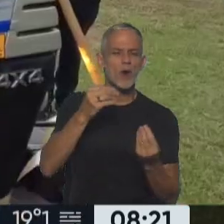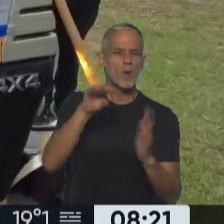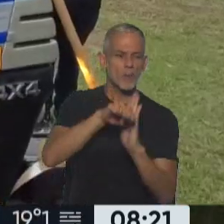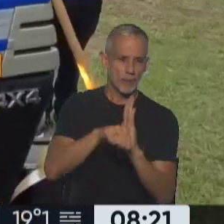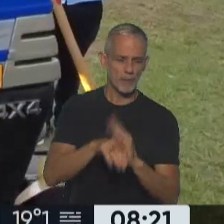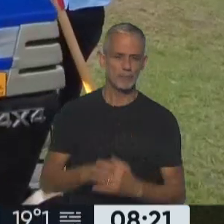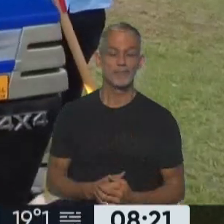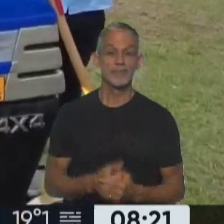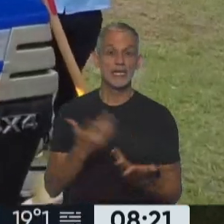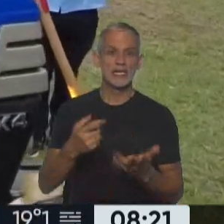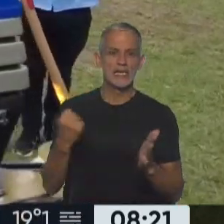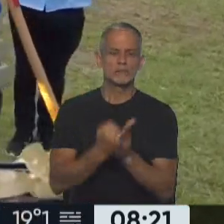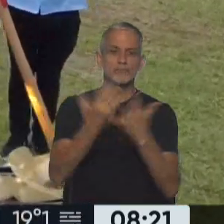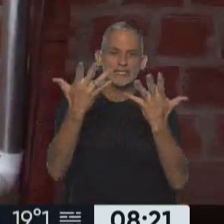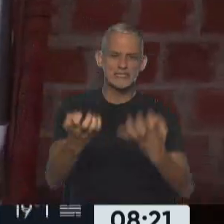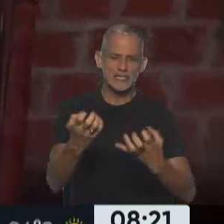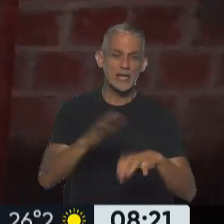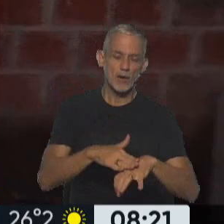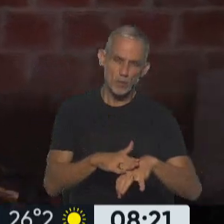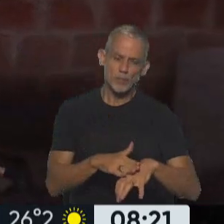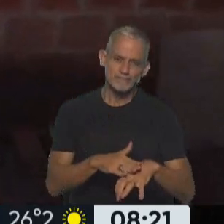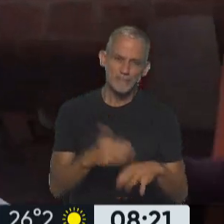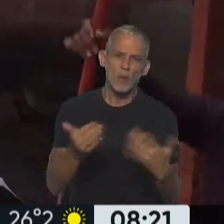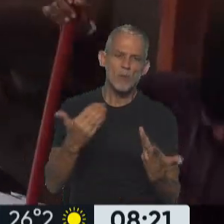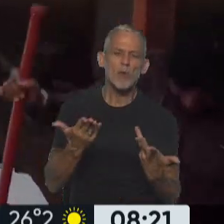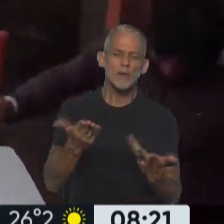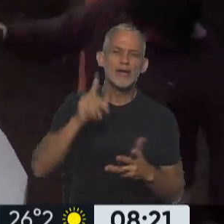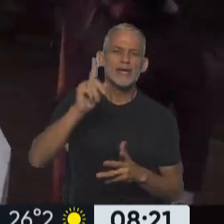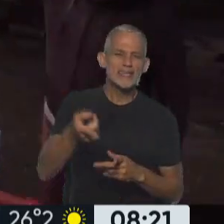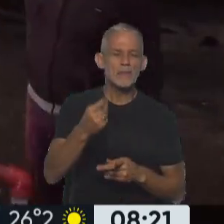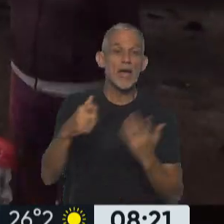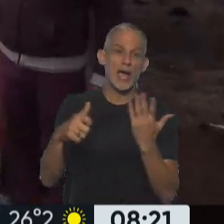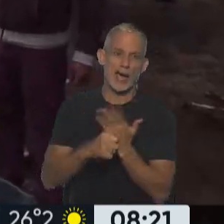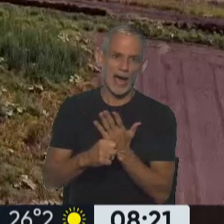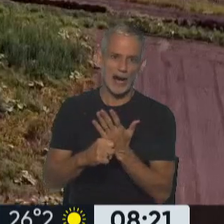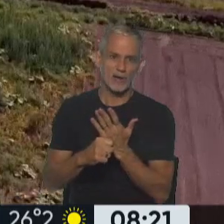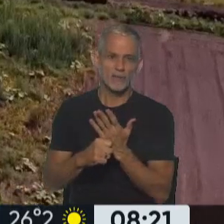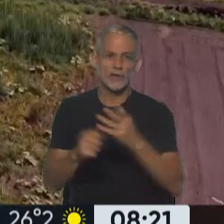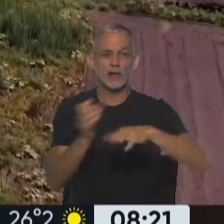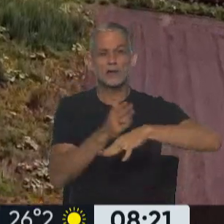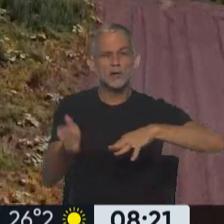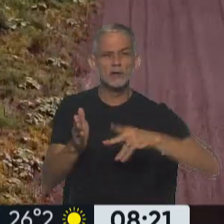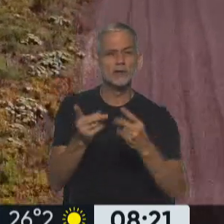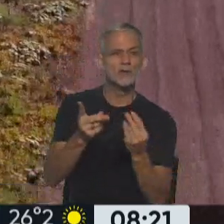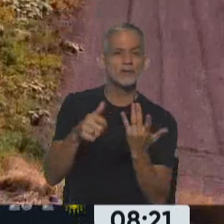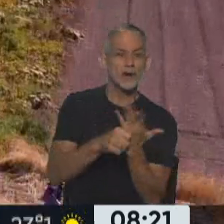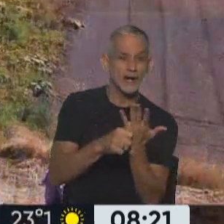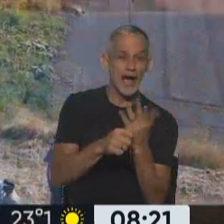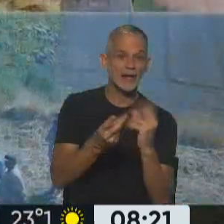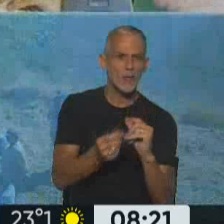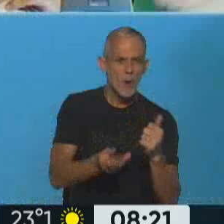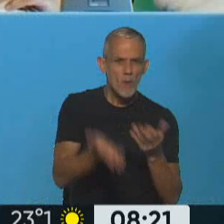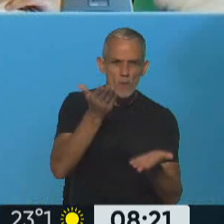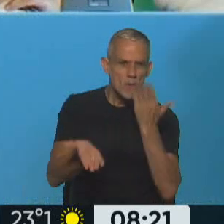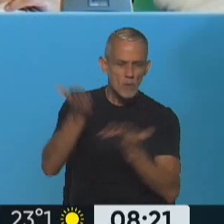Hay que destacar que el impacto de la sequía también se podría haber reflejado en la carne, otro rubro que subió sus precios en las